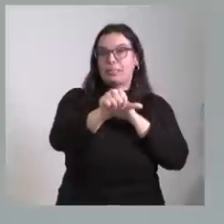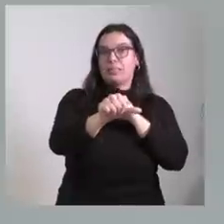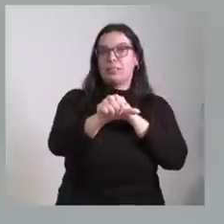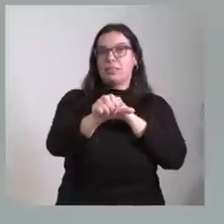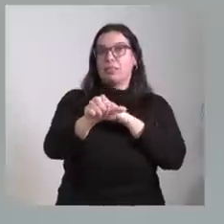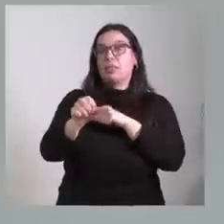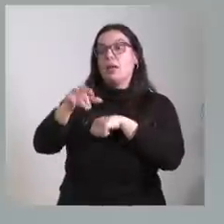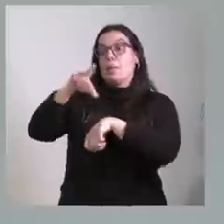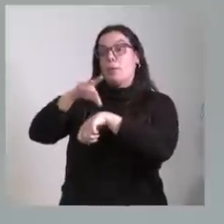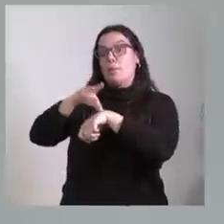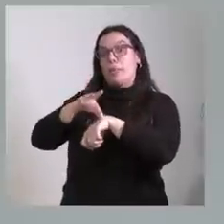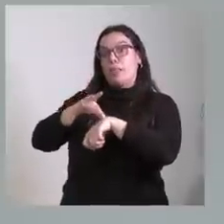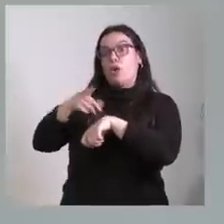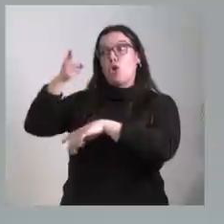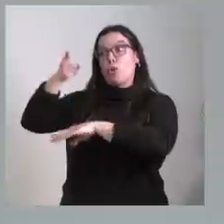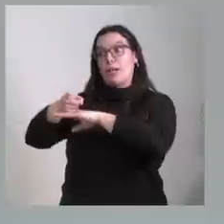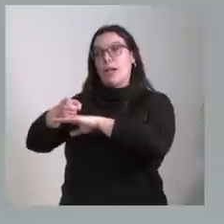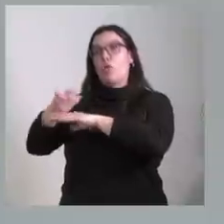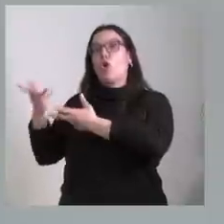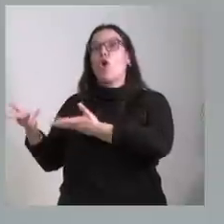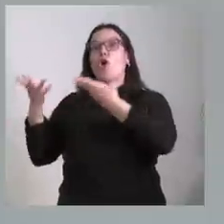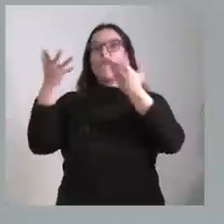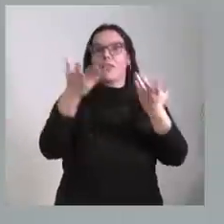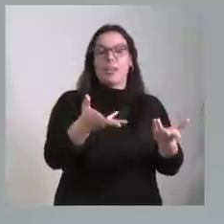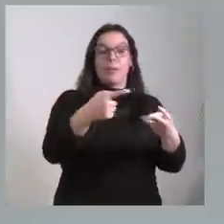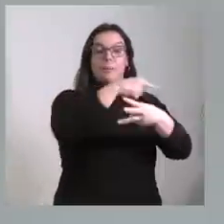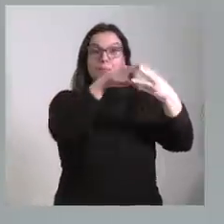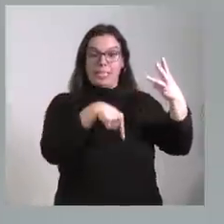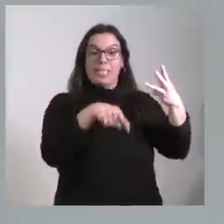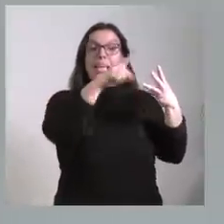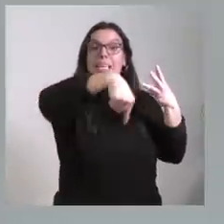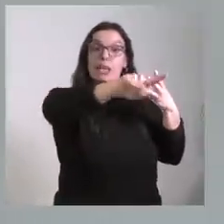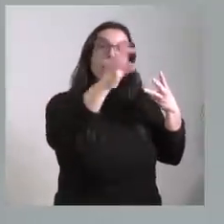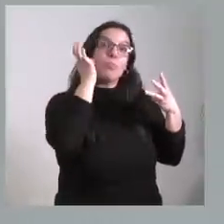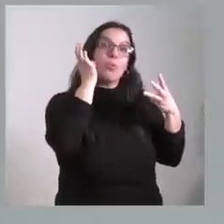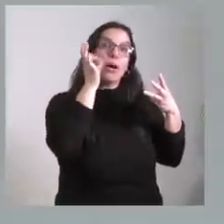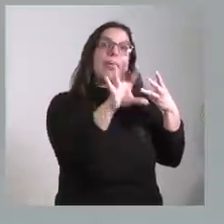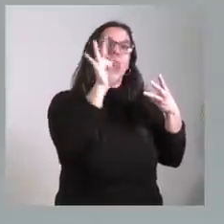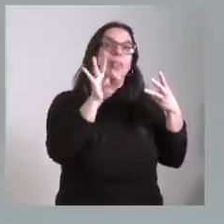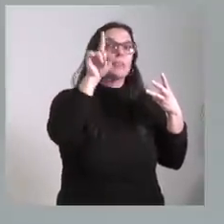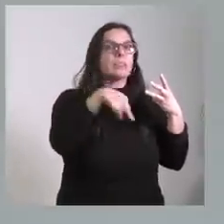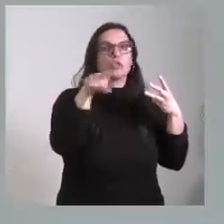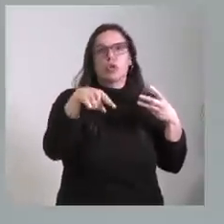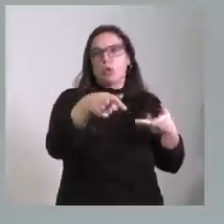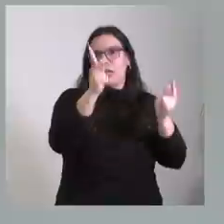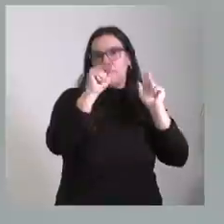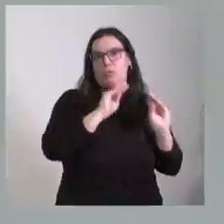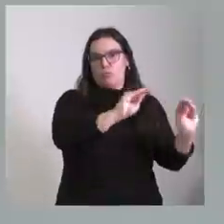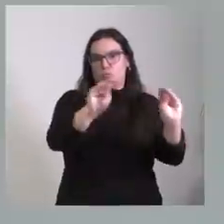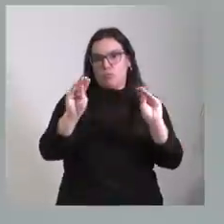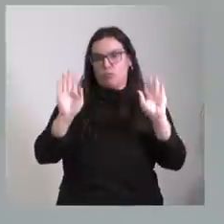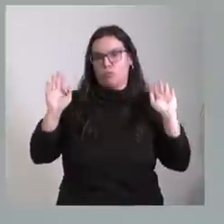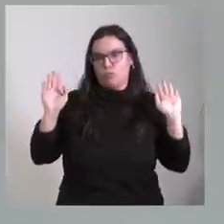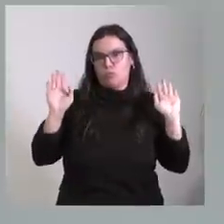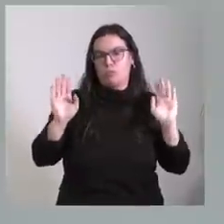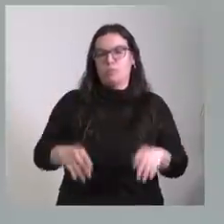obliga al profesional de la sanidad a ofrecerlo luego las mujeres tienen la posibilidad de hacerlo o de no hacerlo eso es una libertad de la paciente